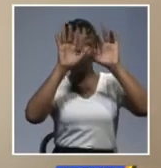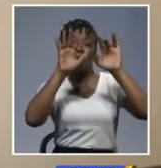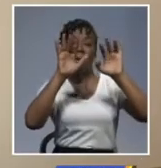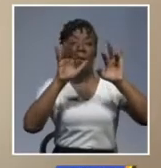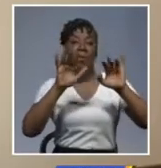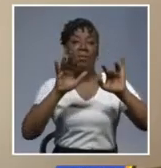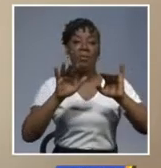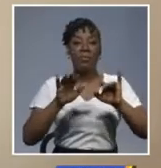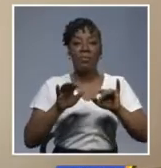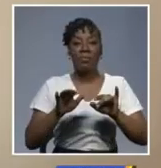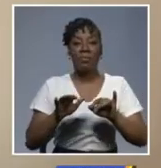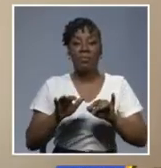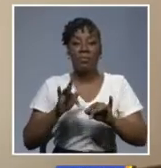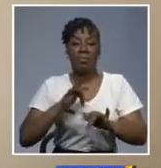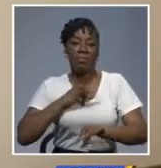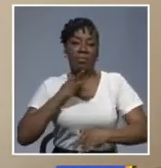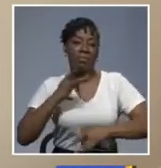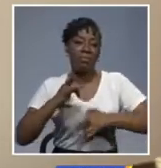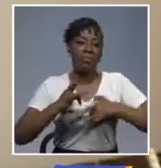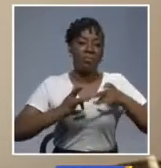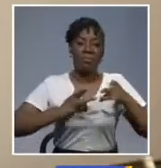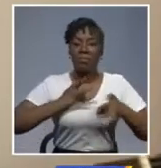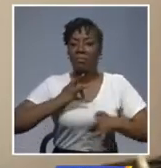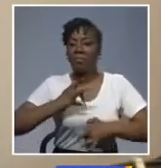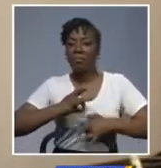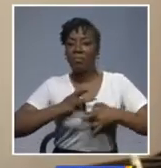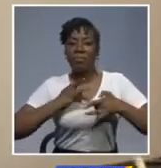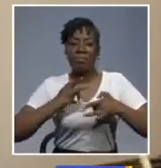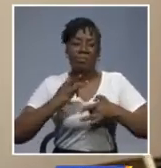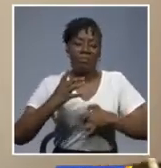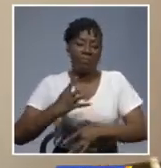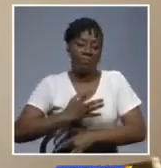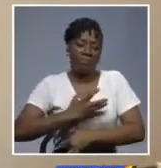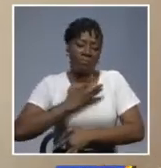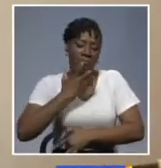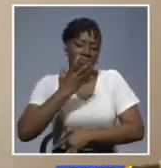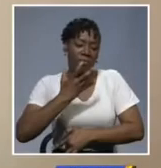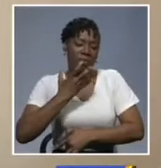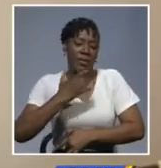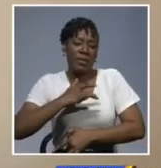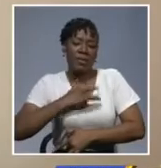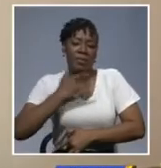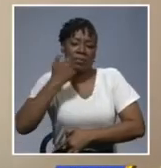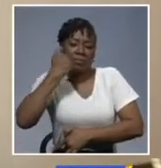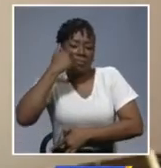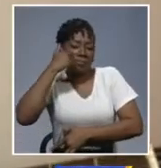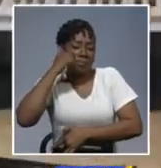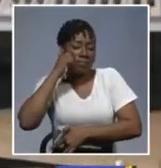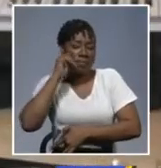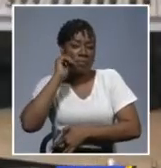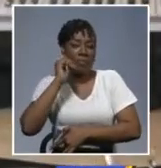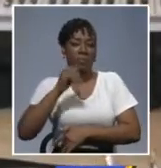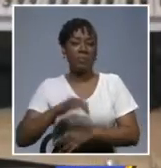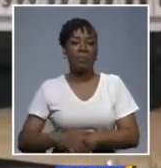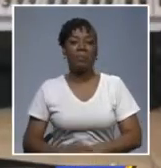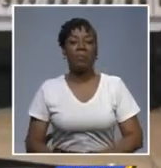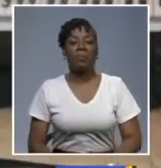estrellas sienten rabia, sienten pena.